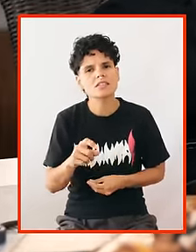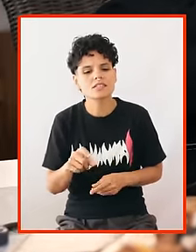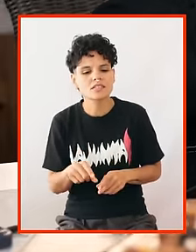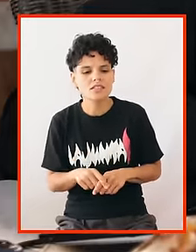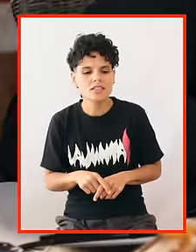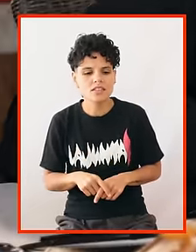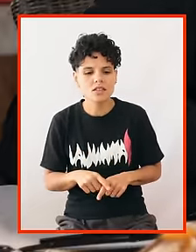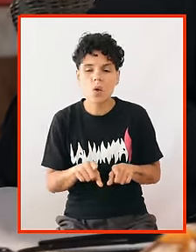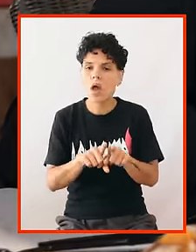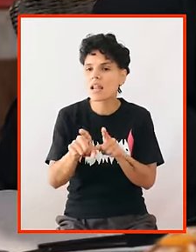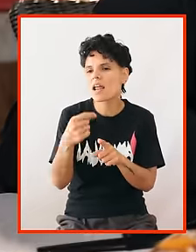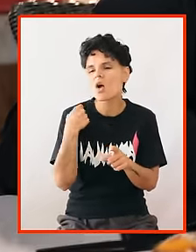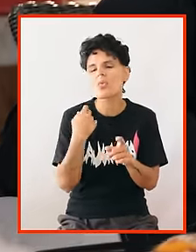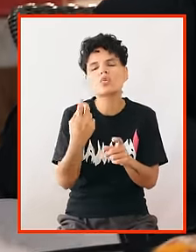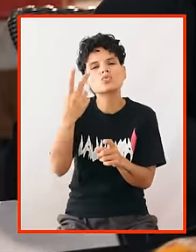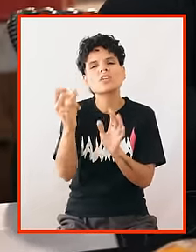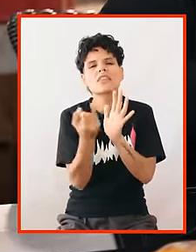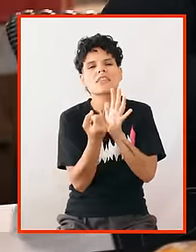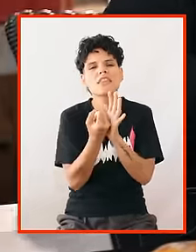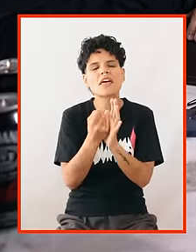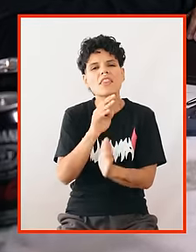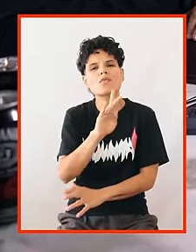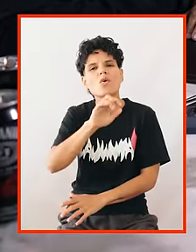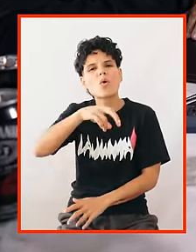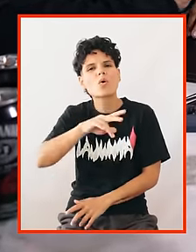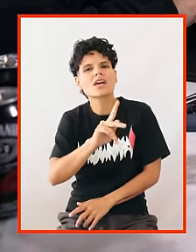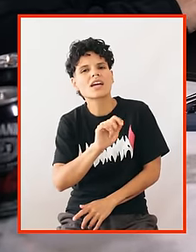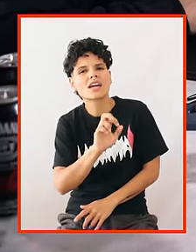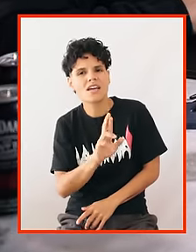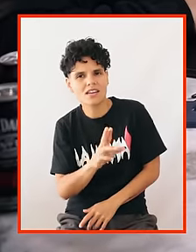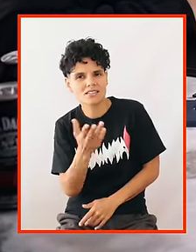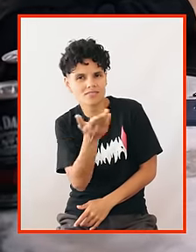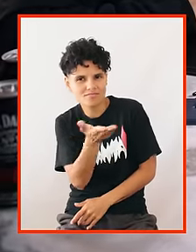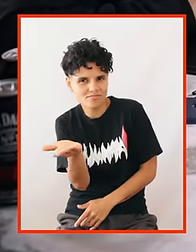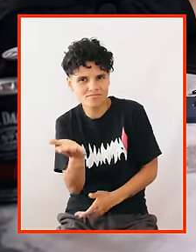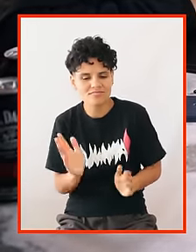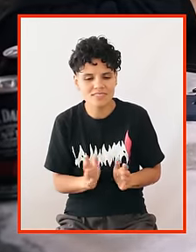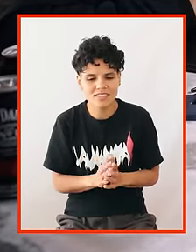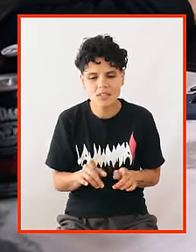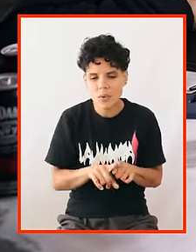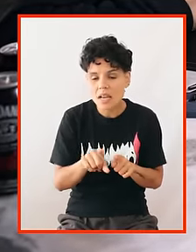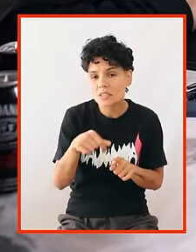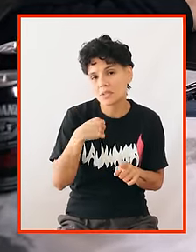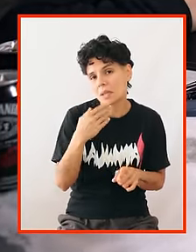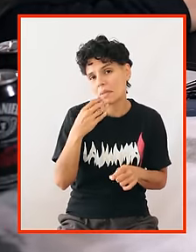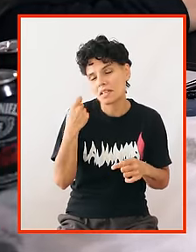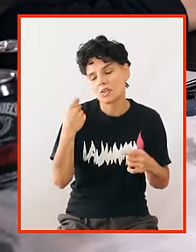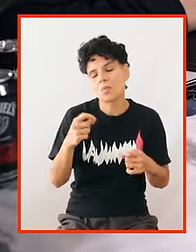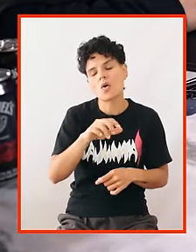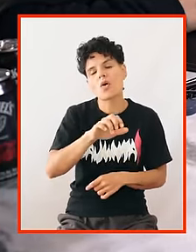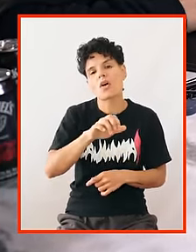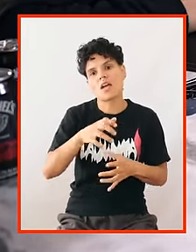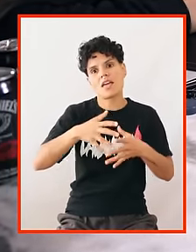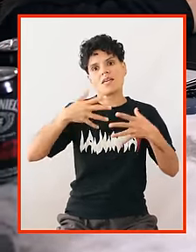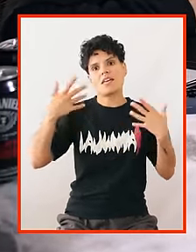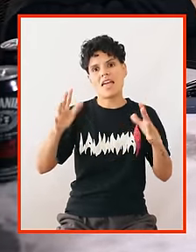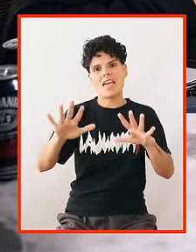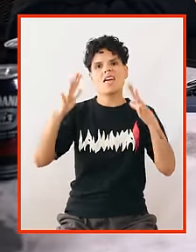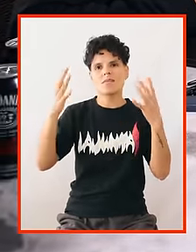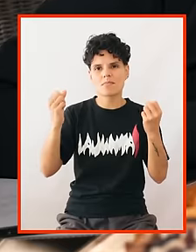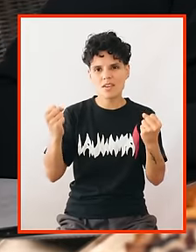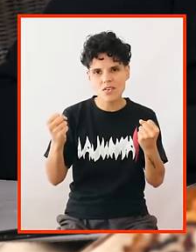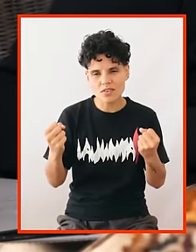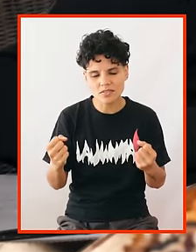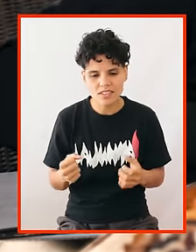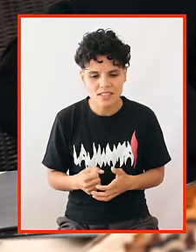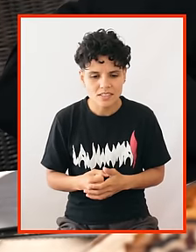sello búnker. Pero eso es medio beatlesco, ¿no? Sí, claro. Sí. Es beatlesco, es viola, toda la vida es Violeta